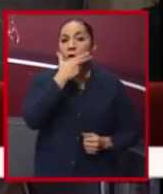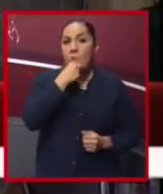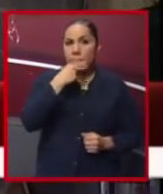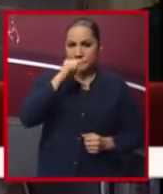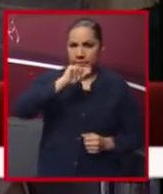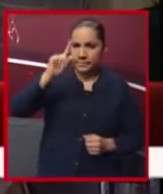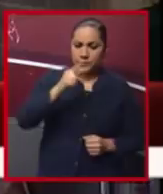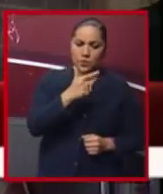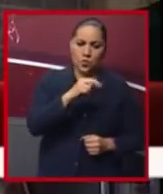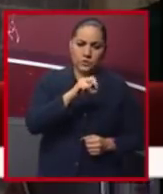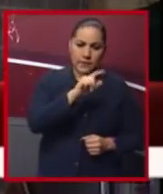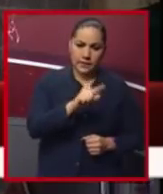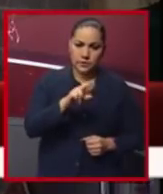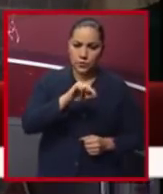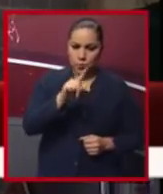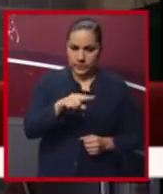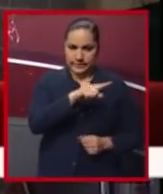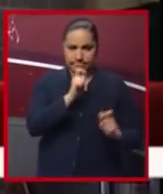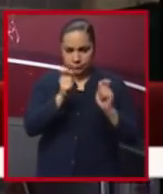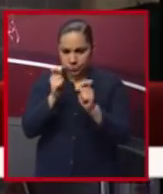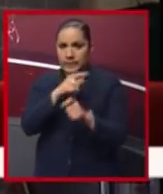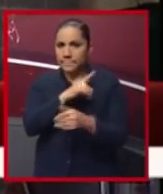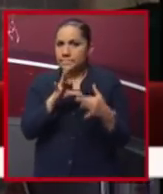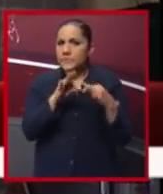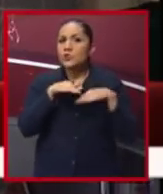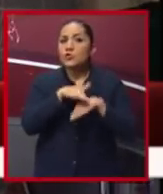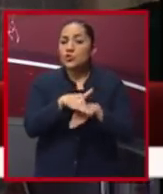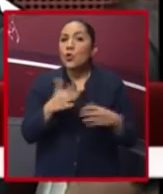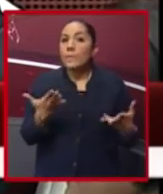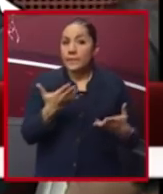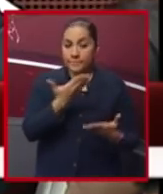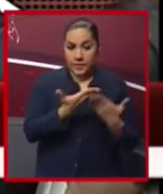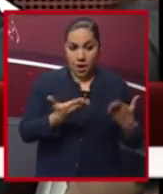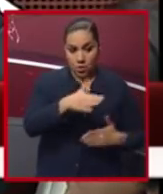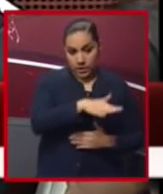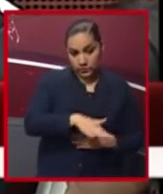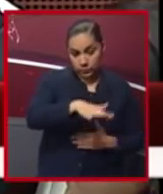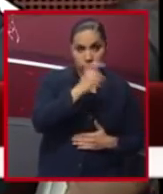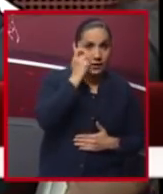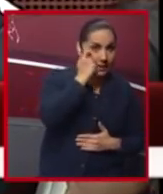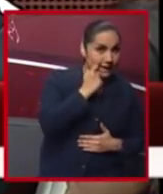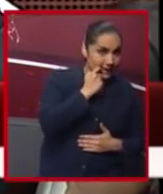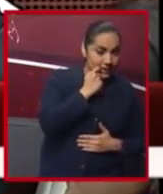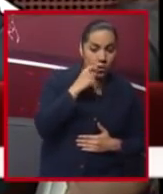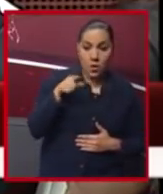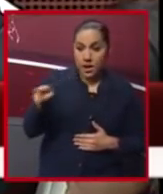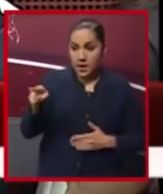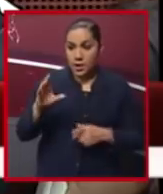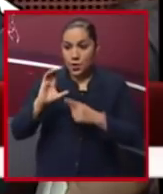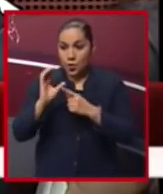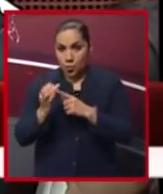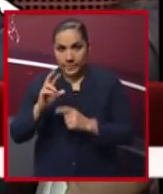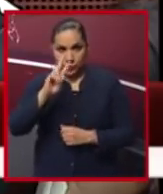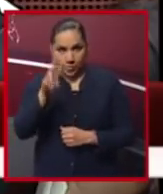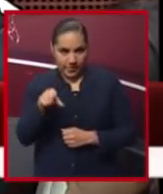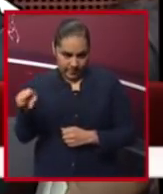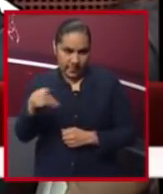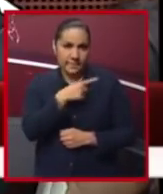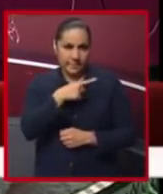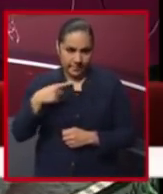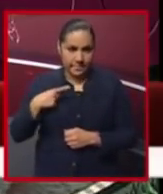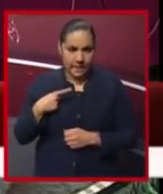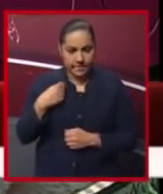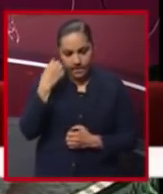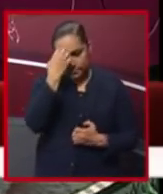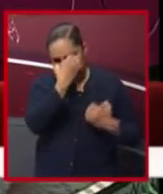la creación por parte del Congreso de Guerrero del Estado de la Comisión de la Verdad, que está encargada de investigar crímenes de la guerra sucia en